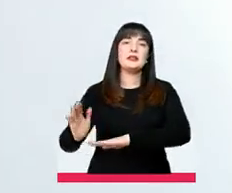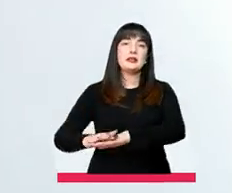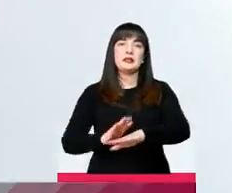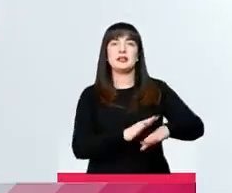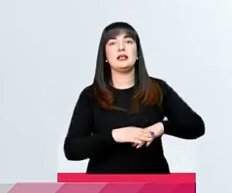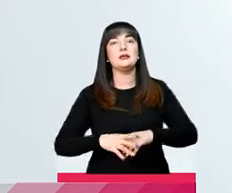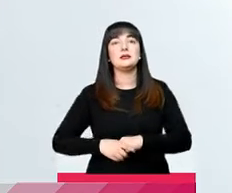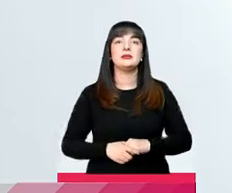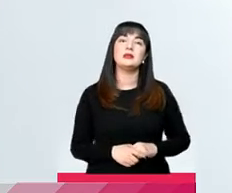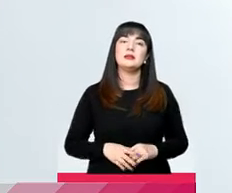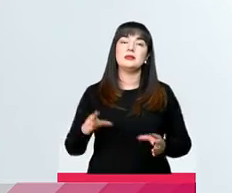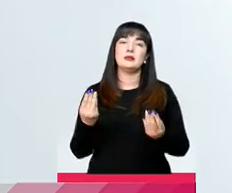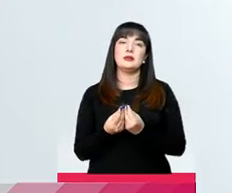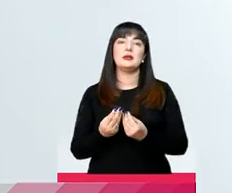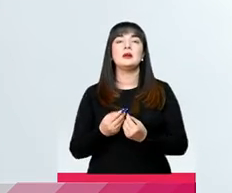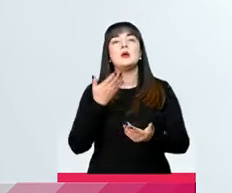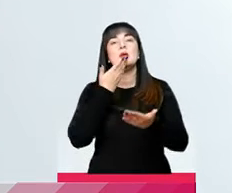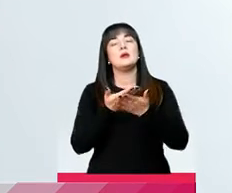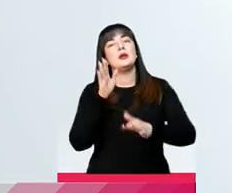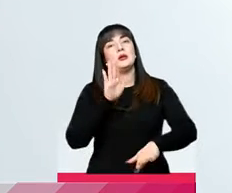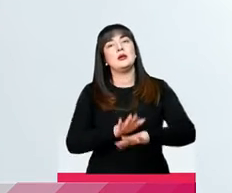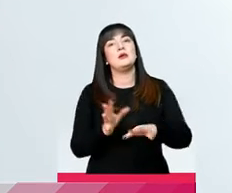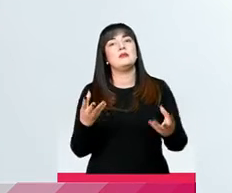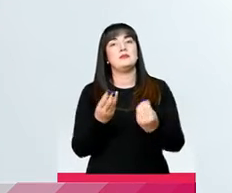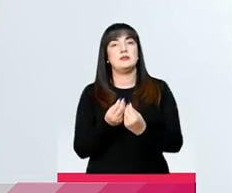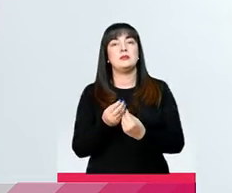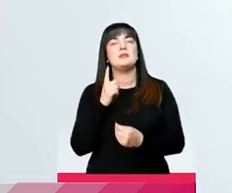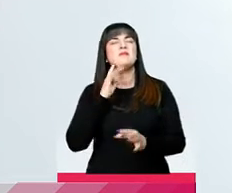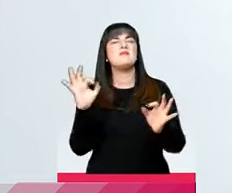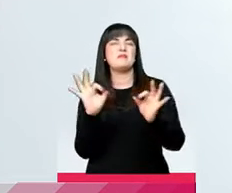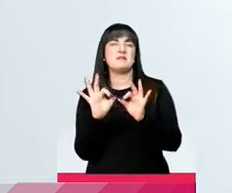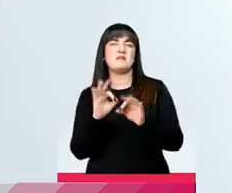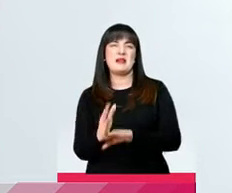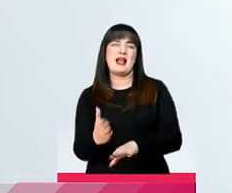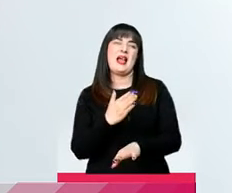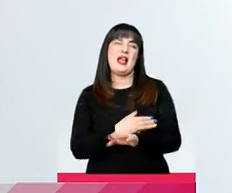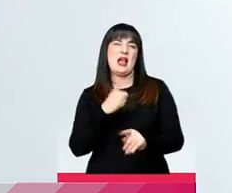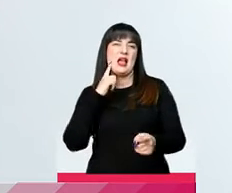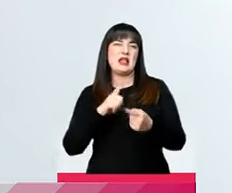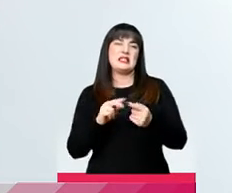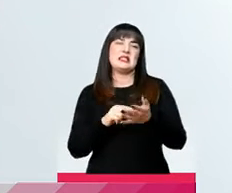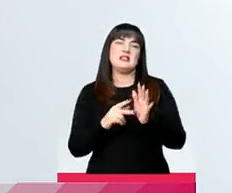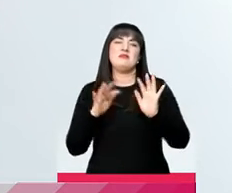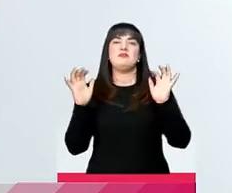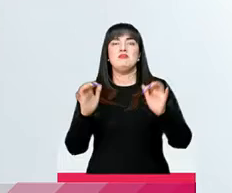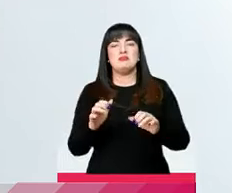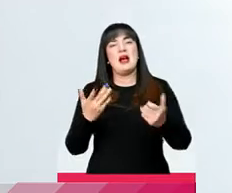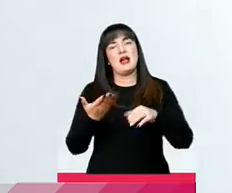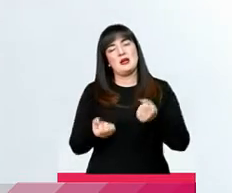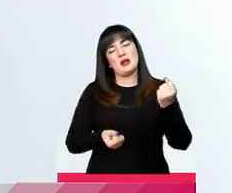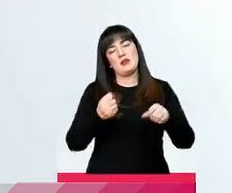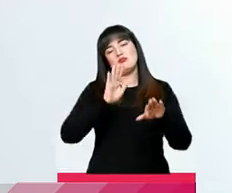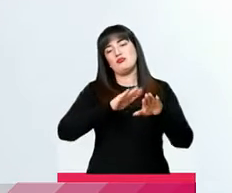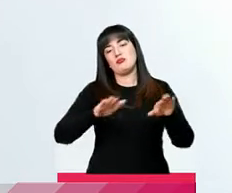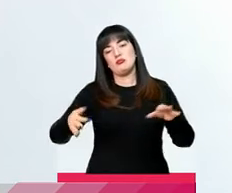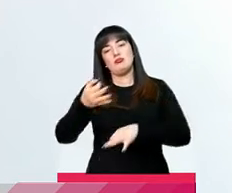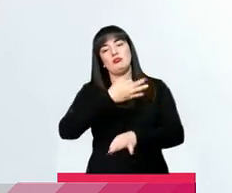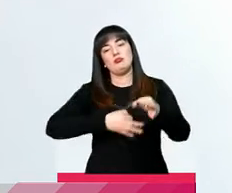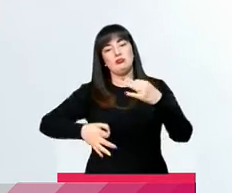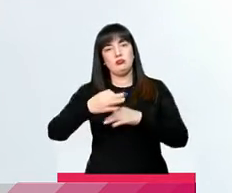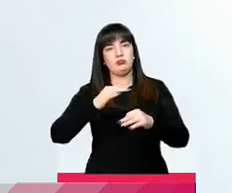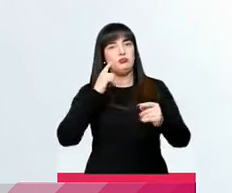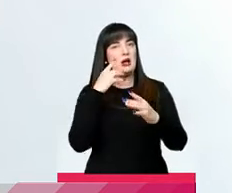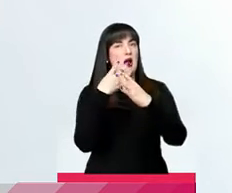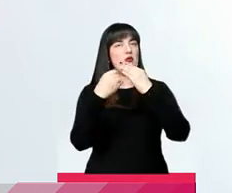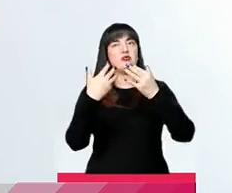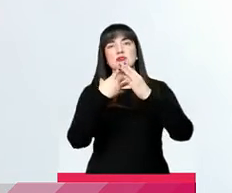Hola, ¿qué tal? Muy buenas tardes. Estas misas se realizaban primero como autoculto desde los parqueaderos. Ahora pasaron a ser a cielo abierto